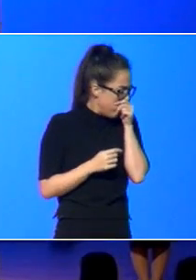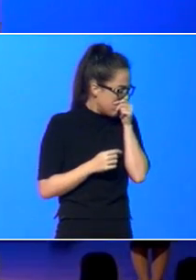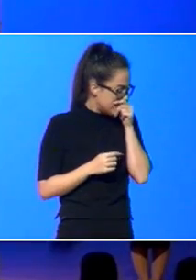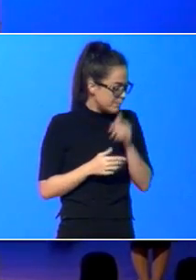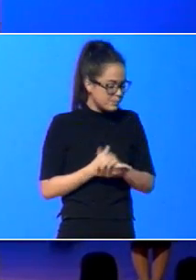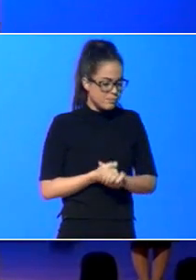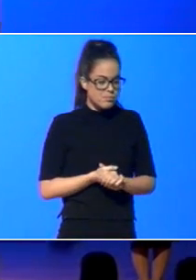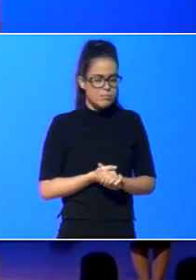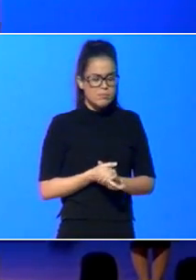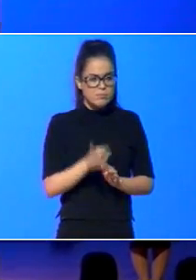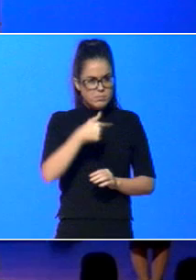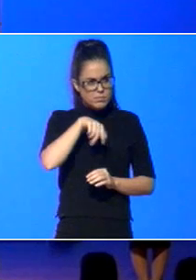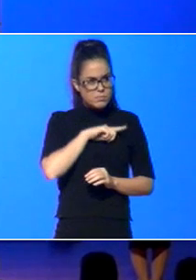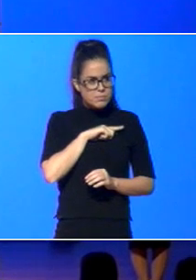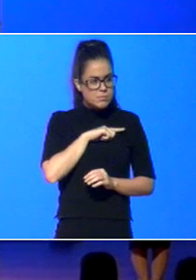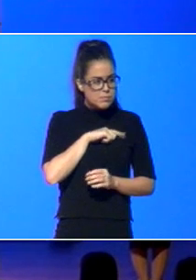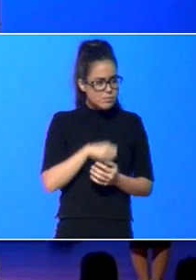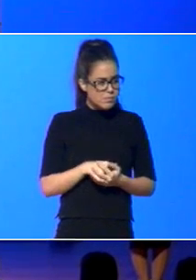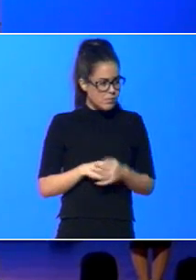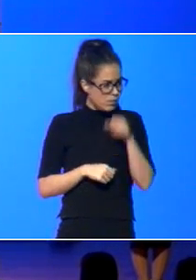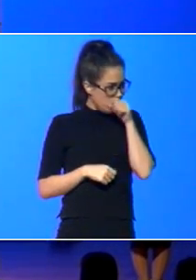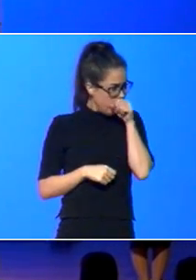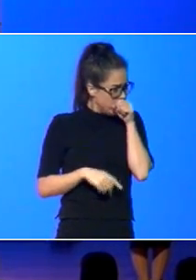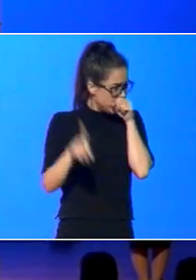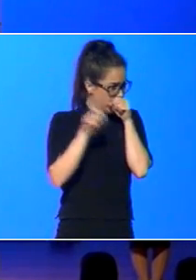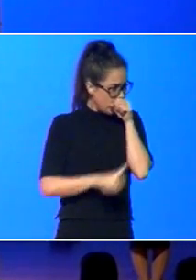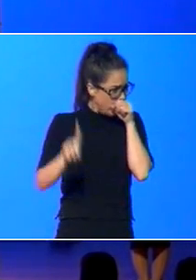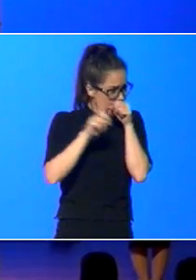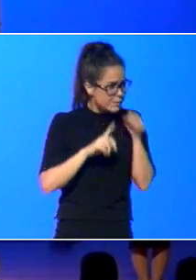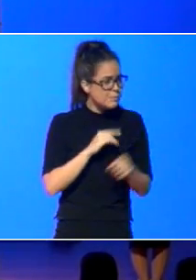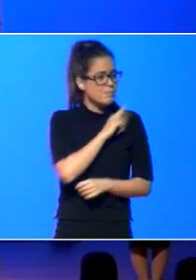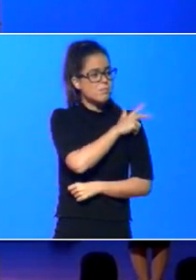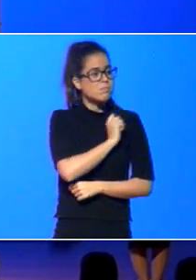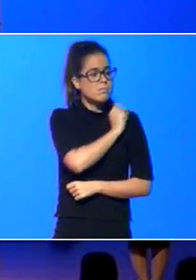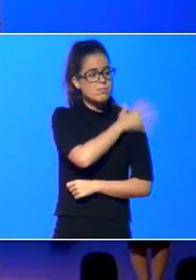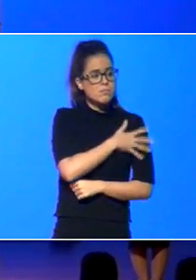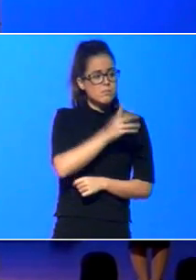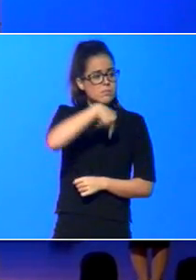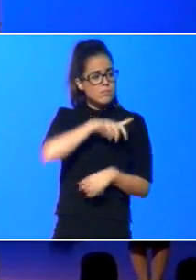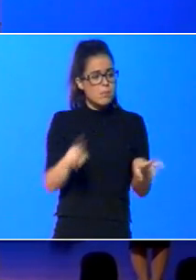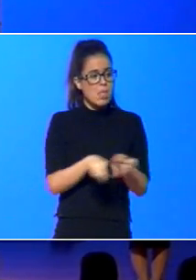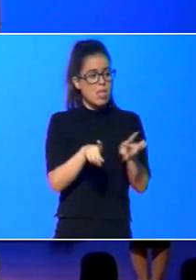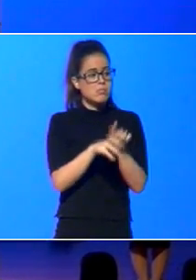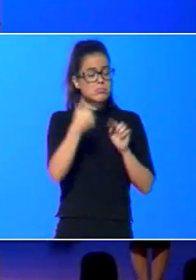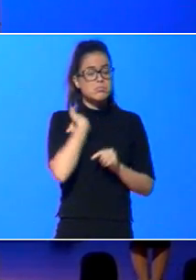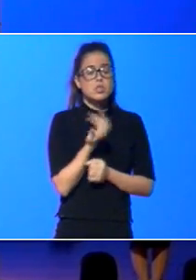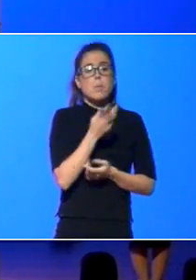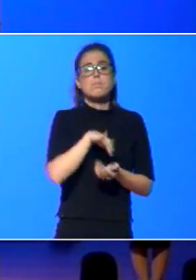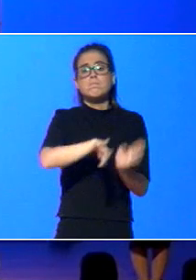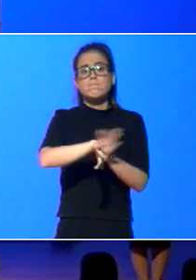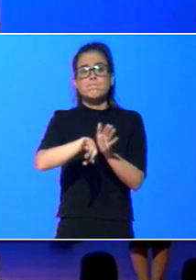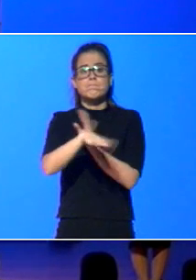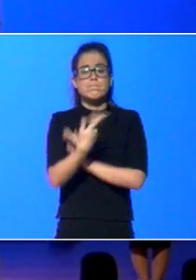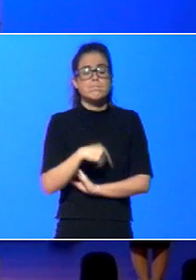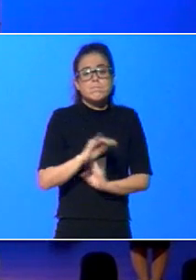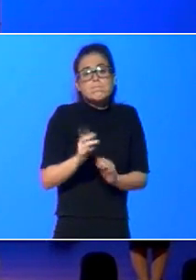independientemente de que tenga diversidad funcional o no, me reservan un apartamento, vivo en una esquina y no participo de nada de lo que